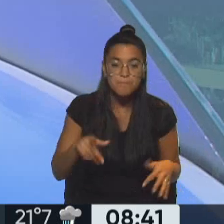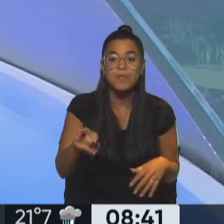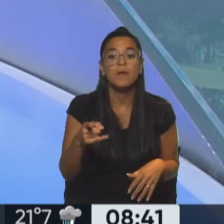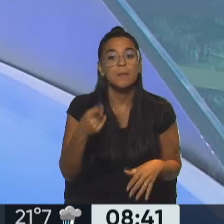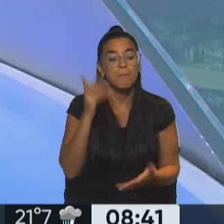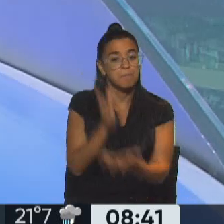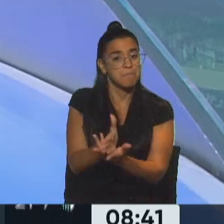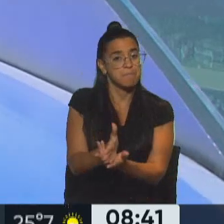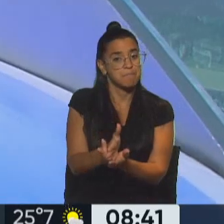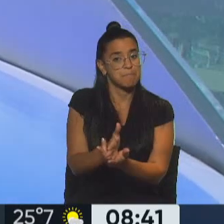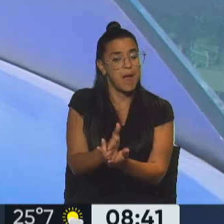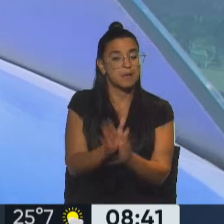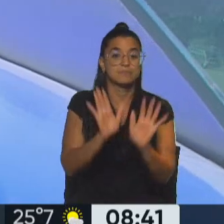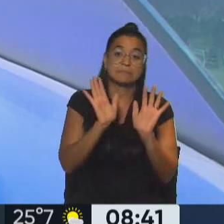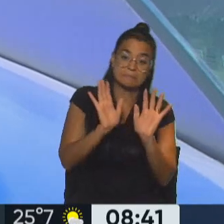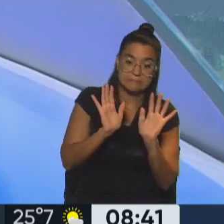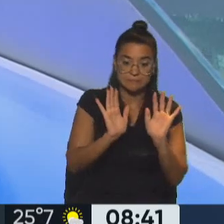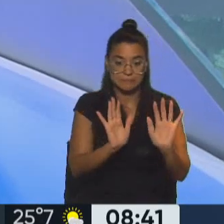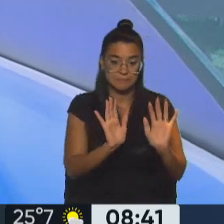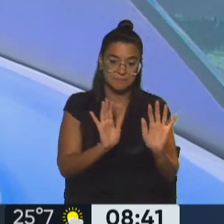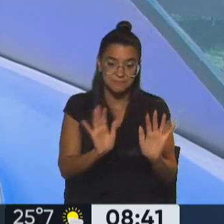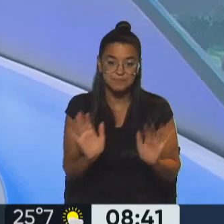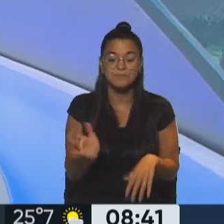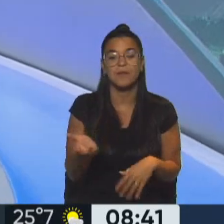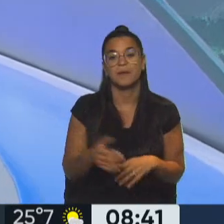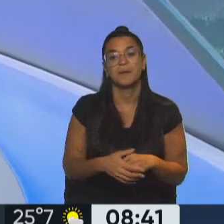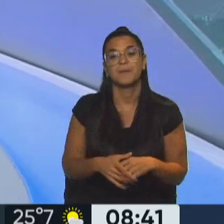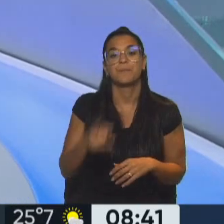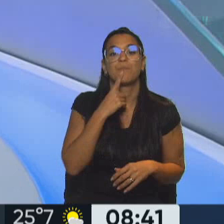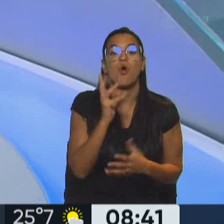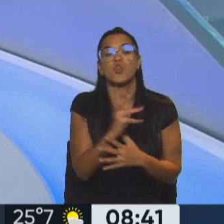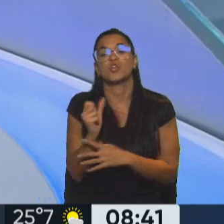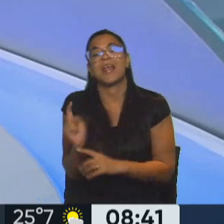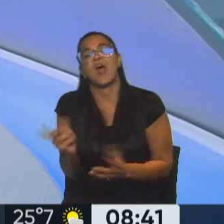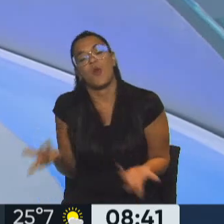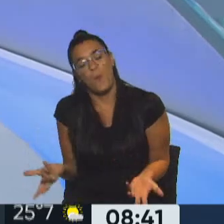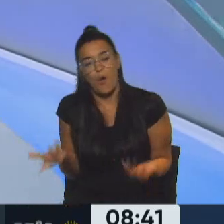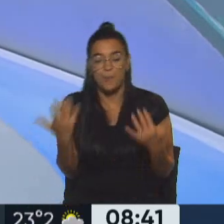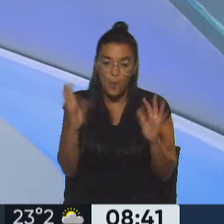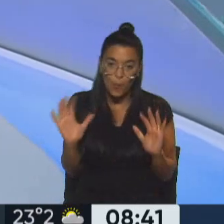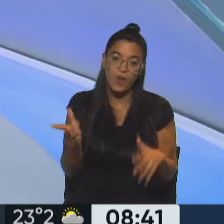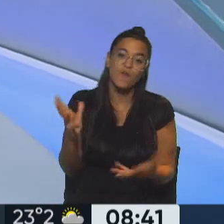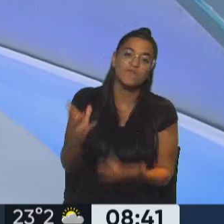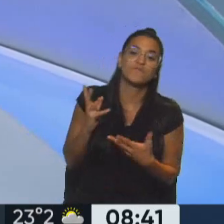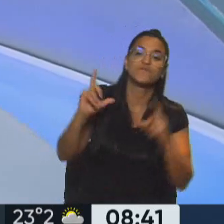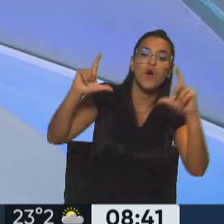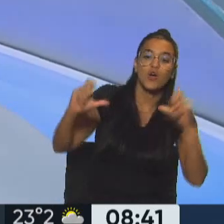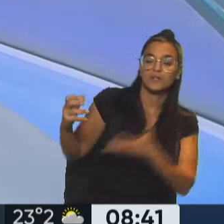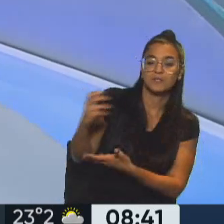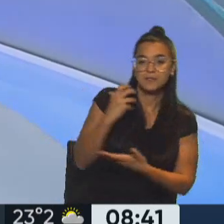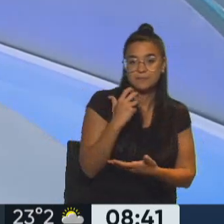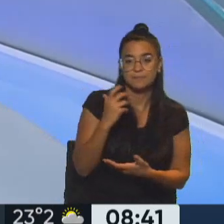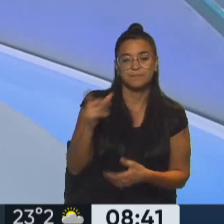más sanciones. Flac, un poquito, aforcemos un poco, tampoco. Se la robó, ¿no? Pero bueno, se sacó una foto en un